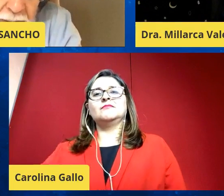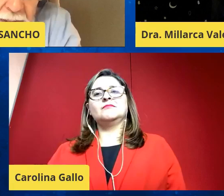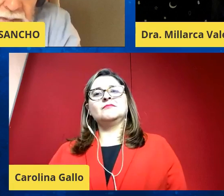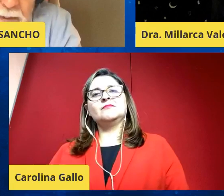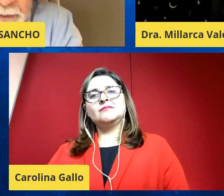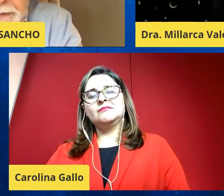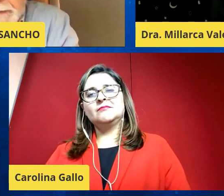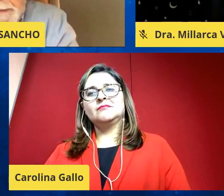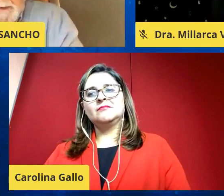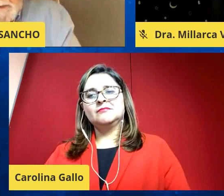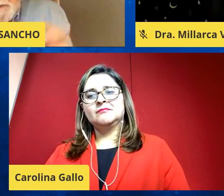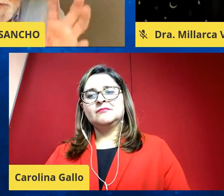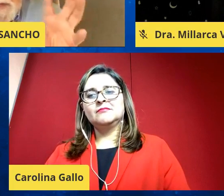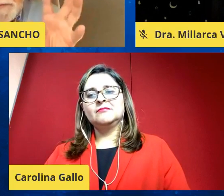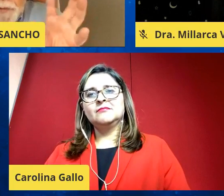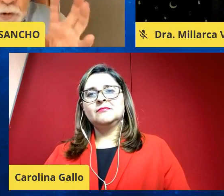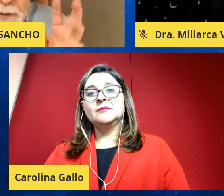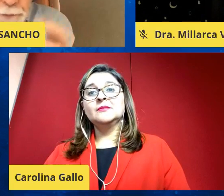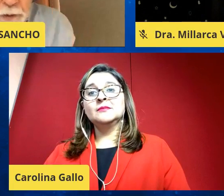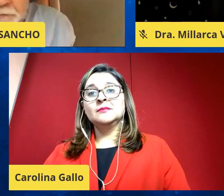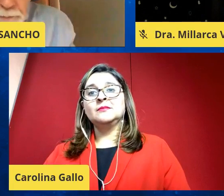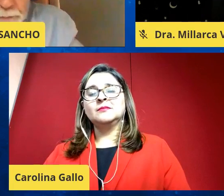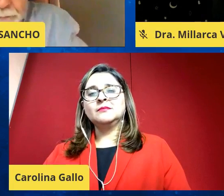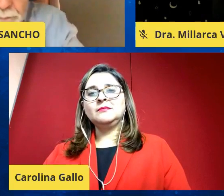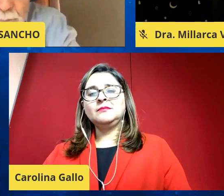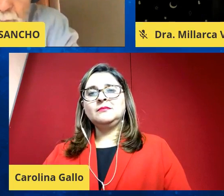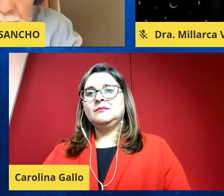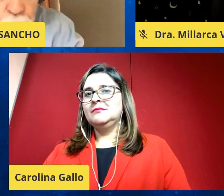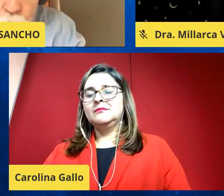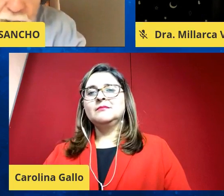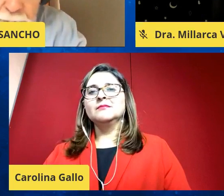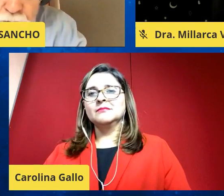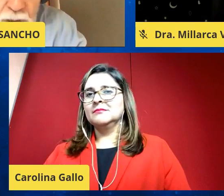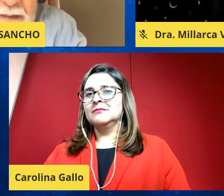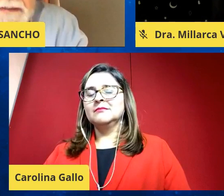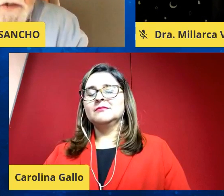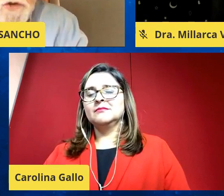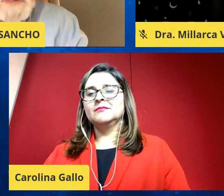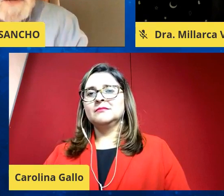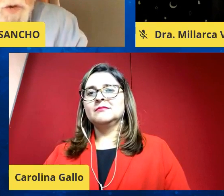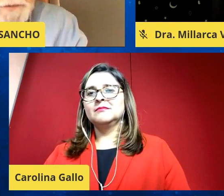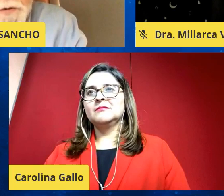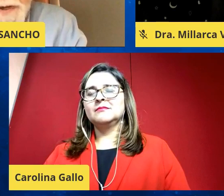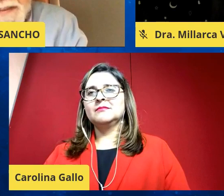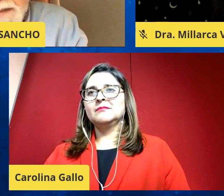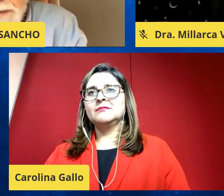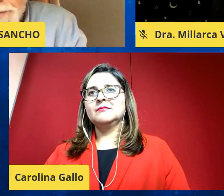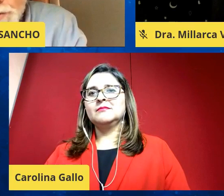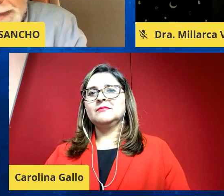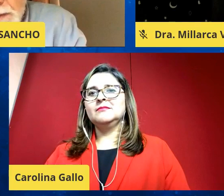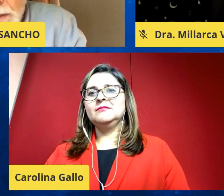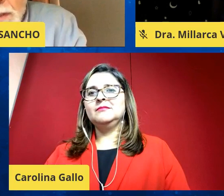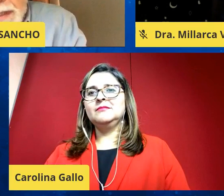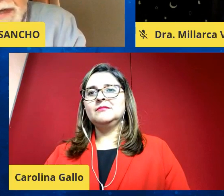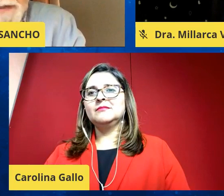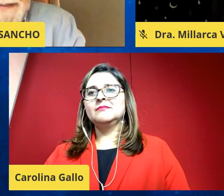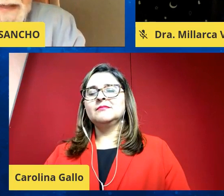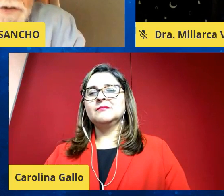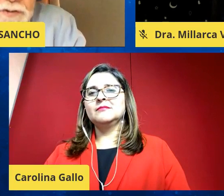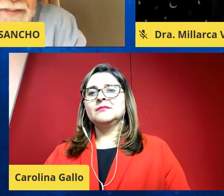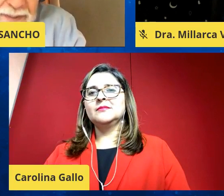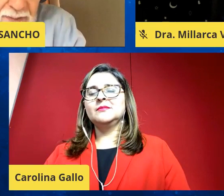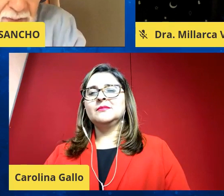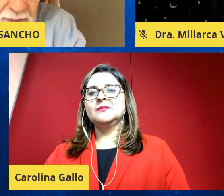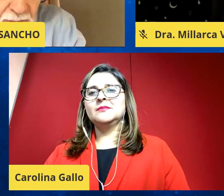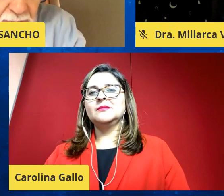turnos de emergencia para que las cosas funcionen, pero dos o tres personas. Los telescopios no han estado funcionando. Ahora, de